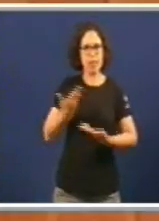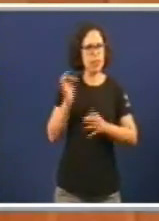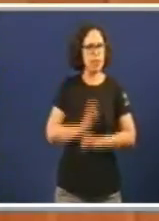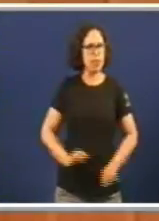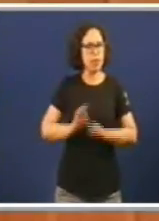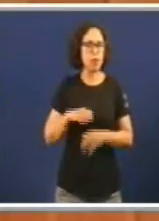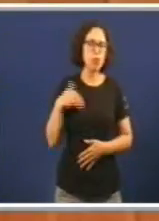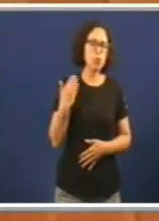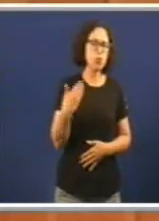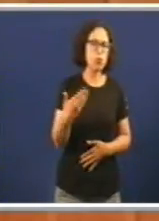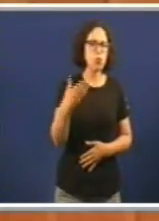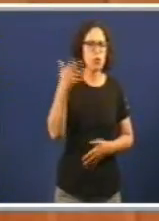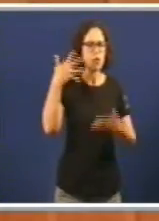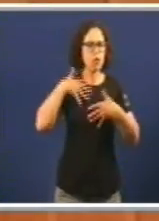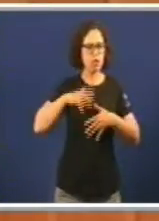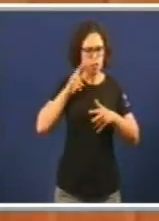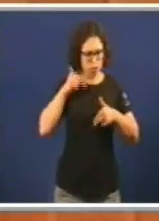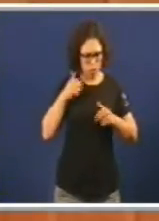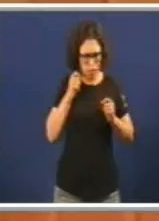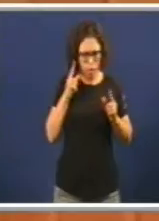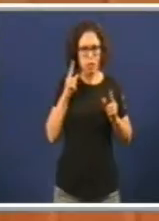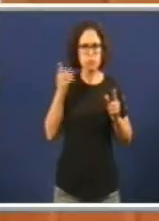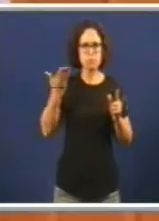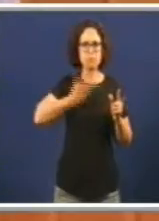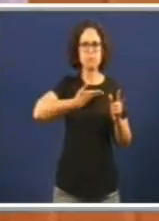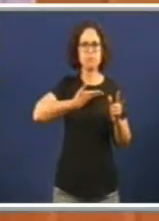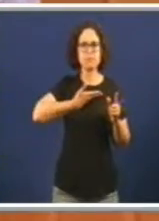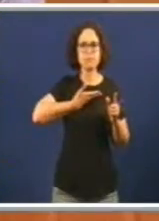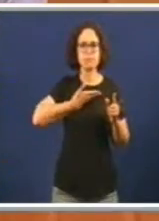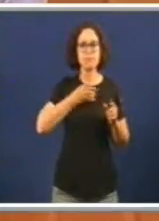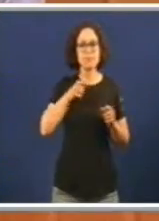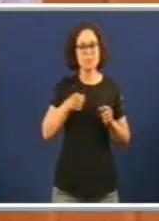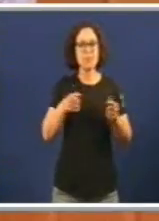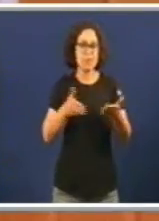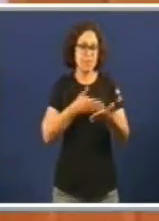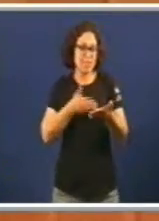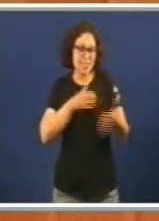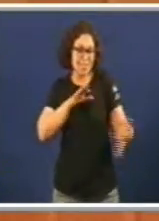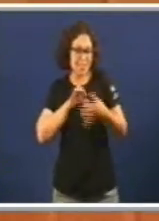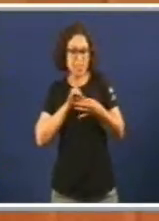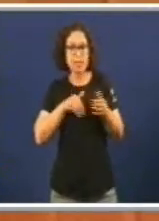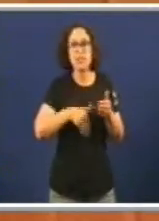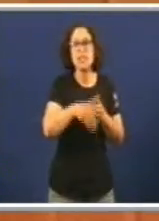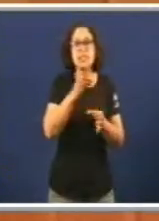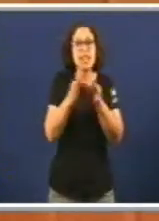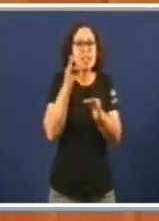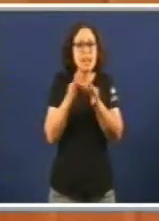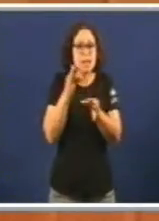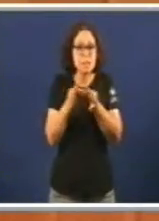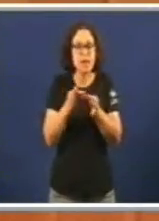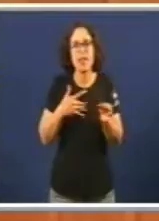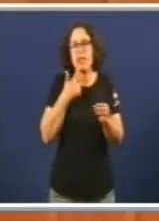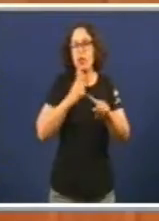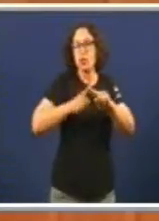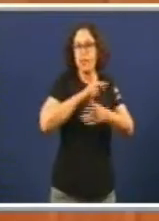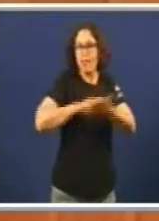tempo prodúcese o efecto tóxico. En este caso, o efecto é que o vindeiro mes de setembro, se o Partido Popular, se a Xunta de